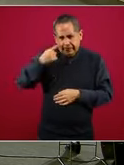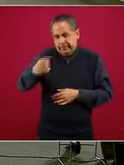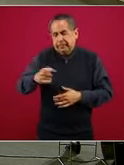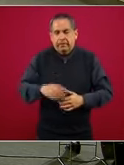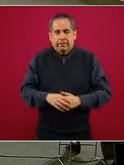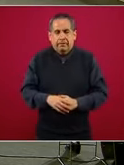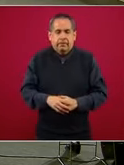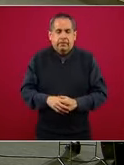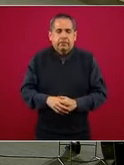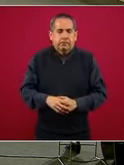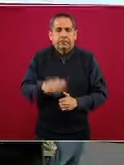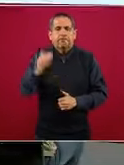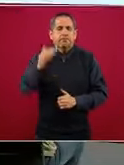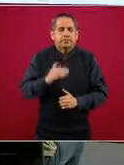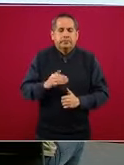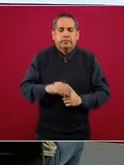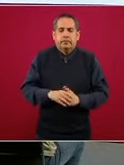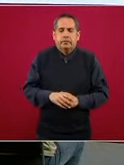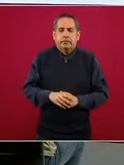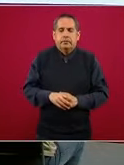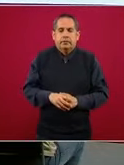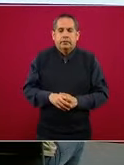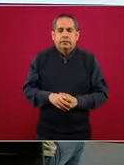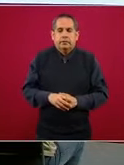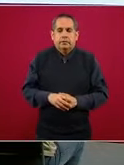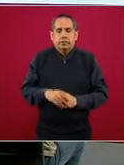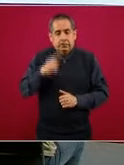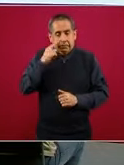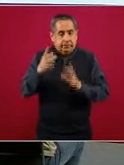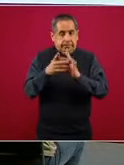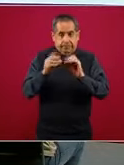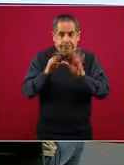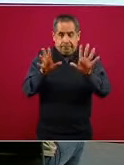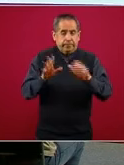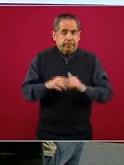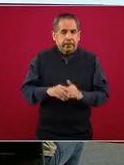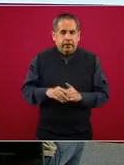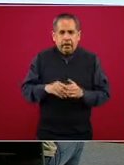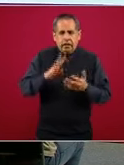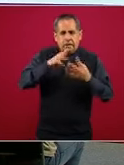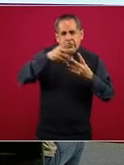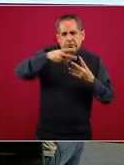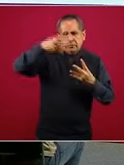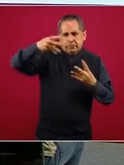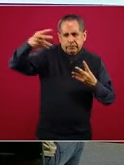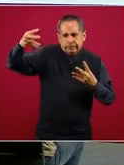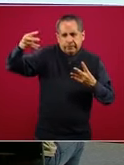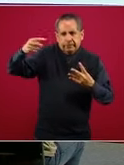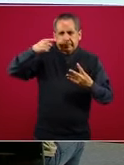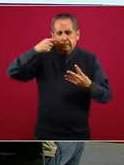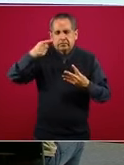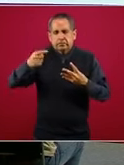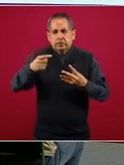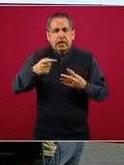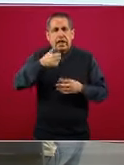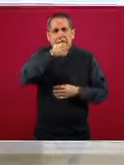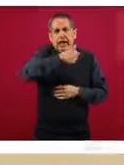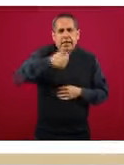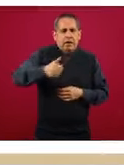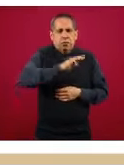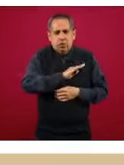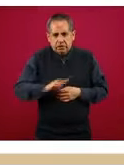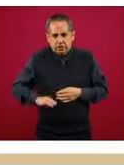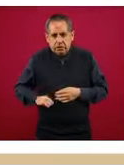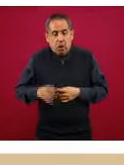presentar. Vamos a ver la siguiente. Aquí lo podemos ver de manera en una gráfica de líneas, municipio por